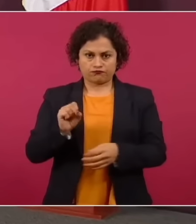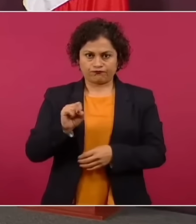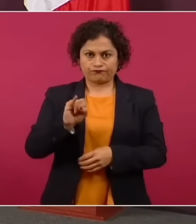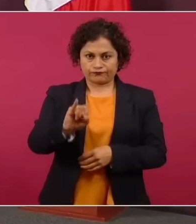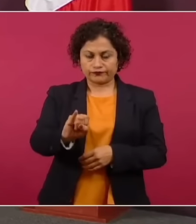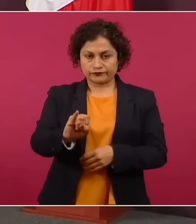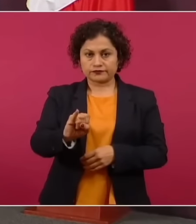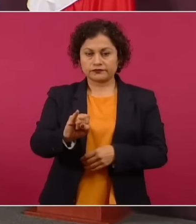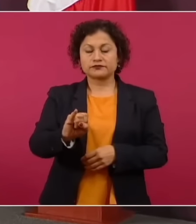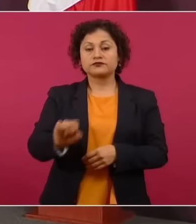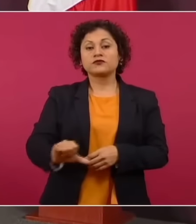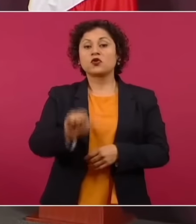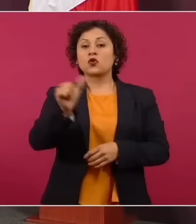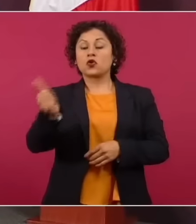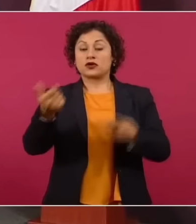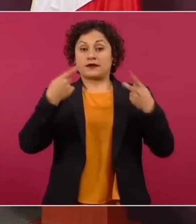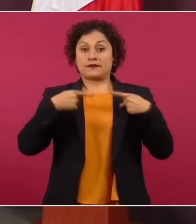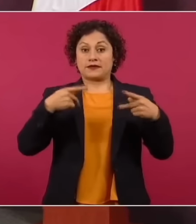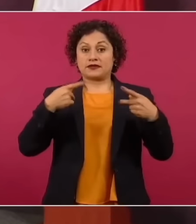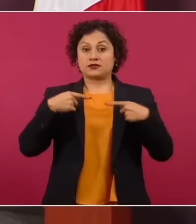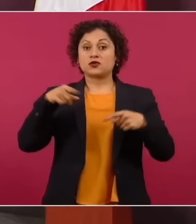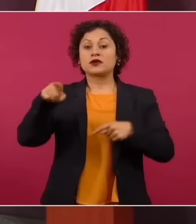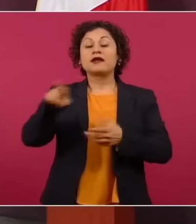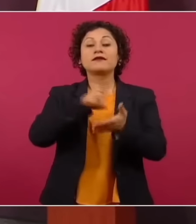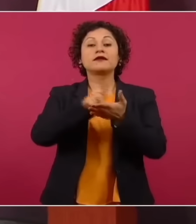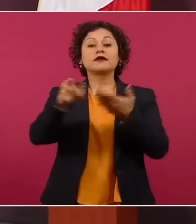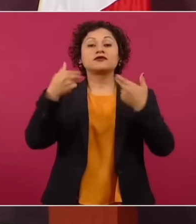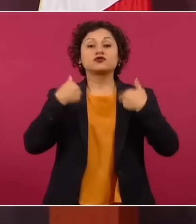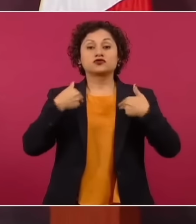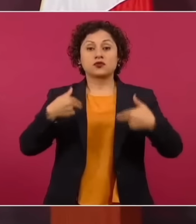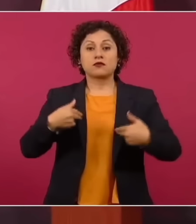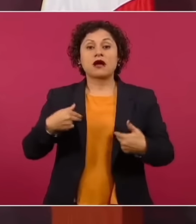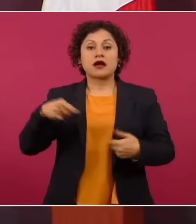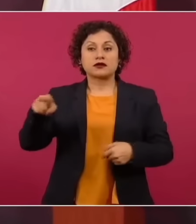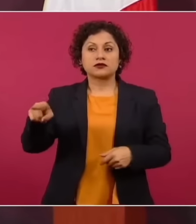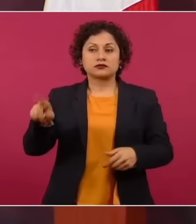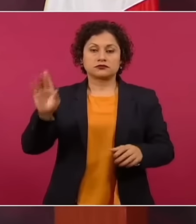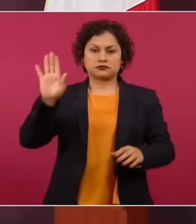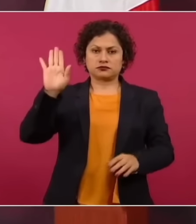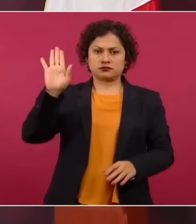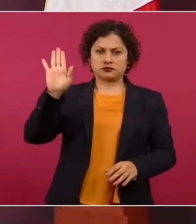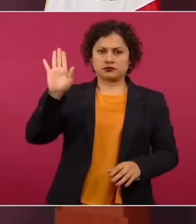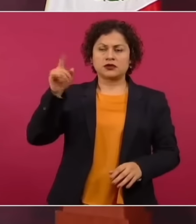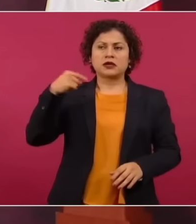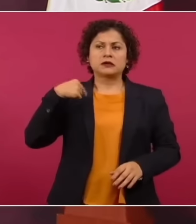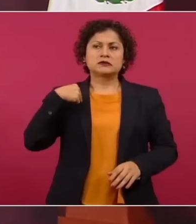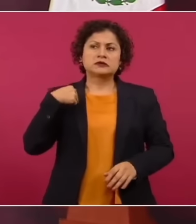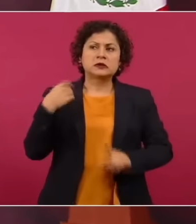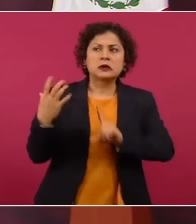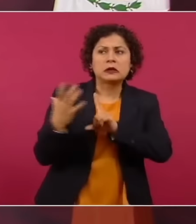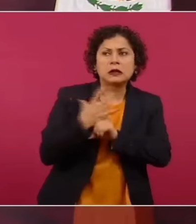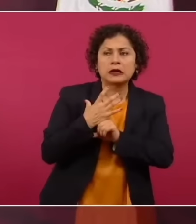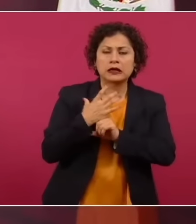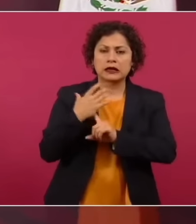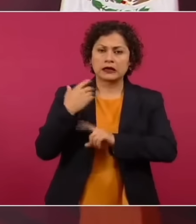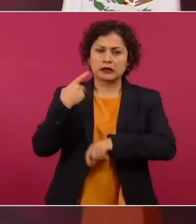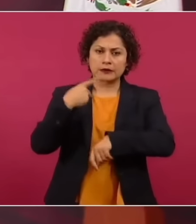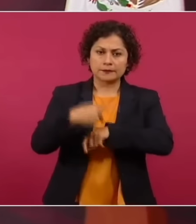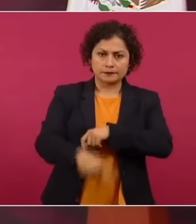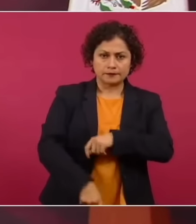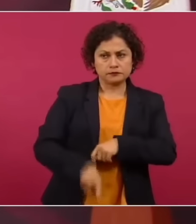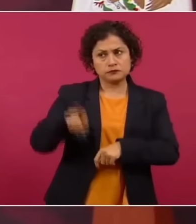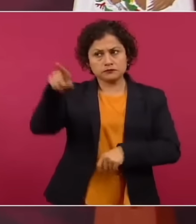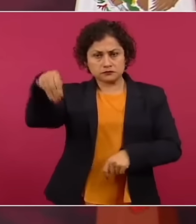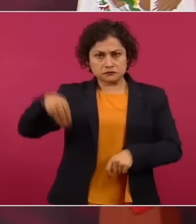que fue denunciado de derechos humanos está diciendo de que corre peligro y que culpa al gobierno